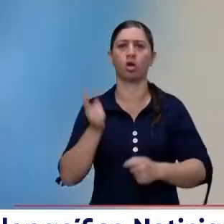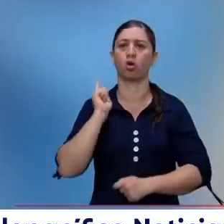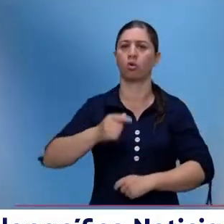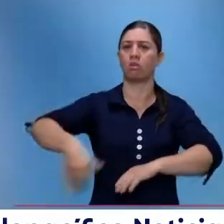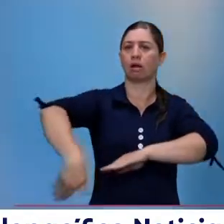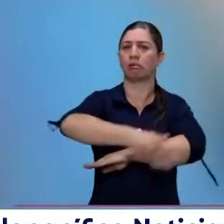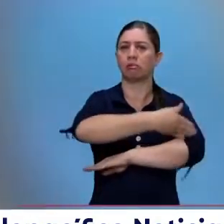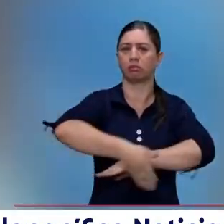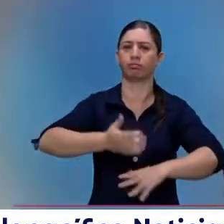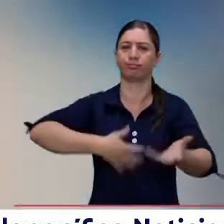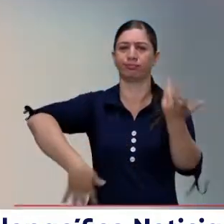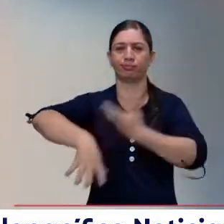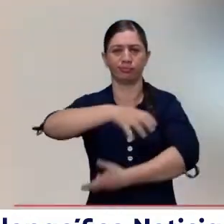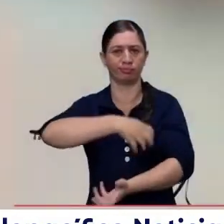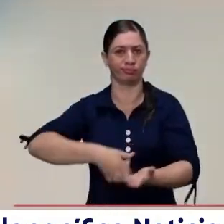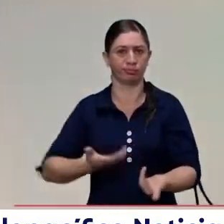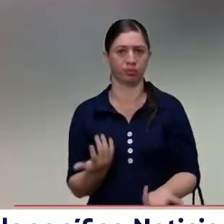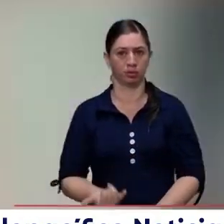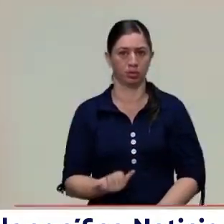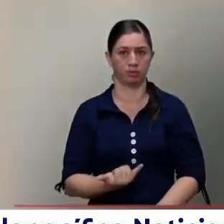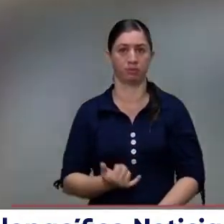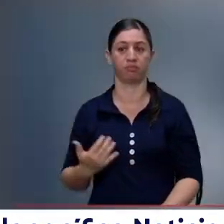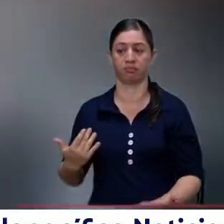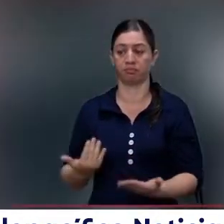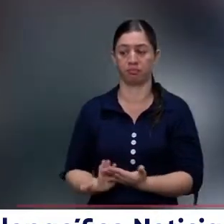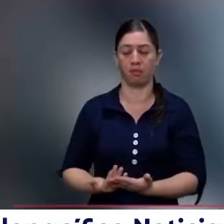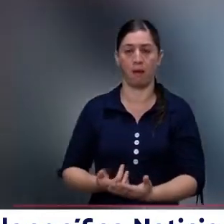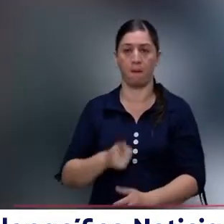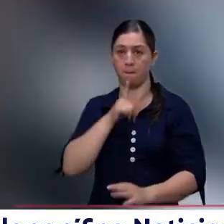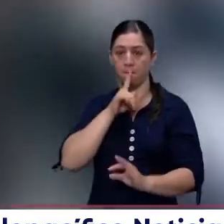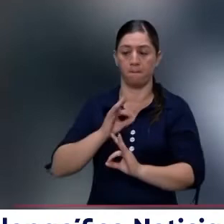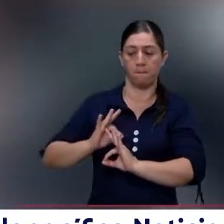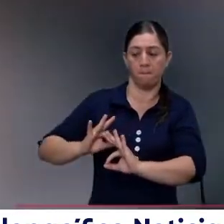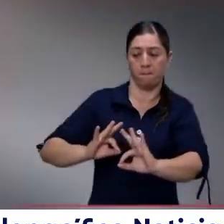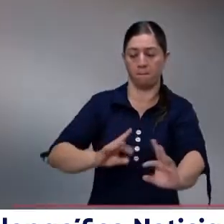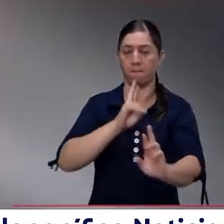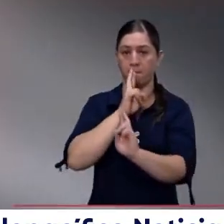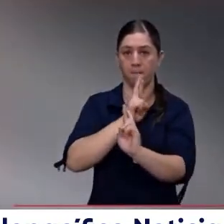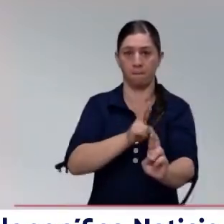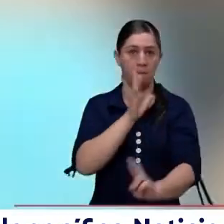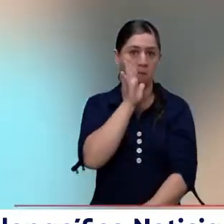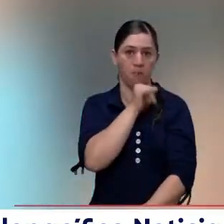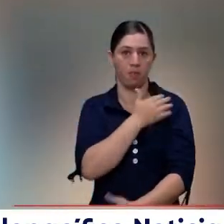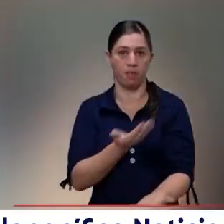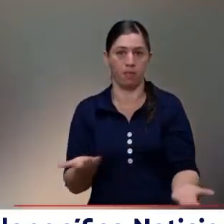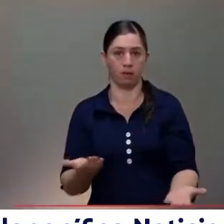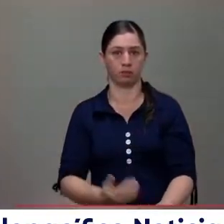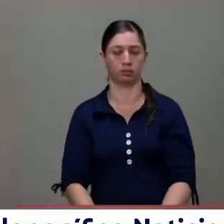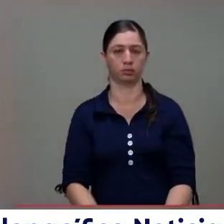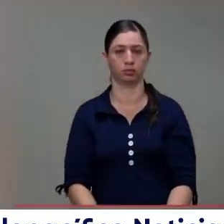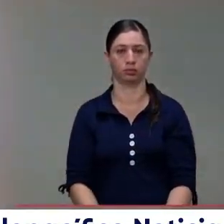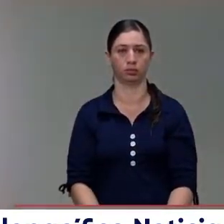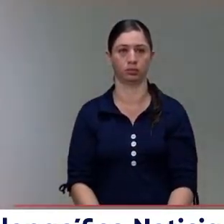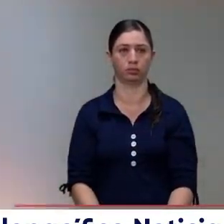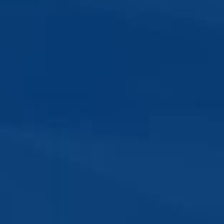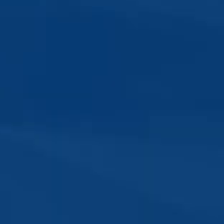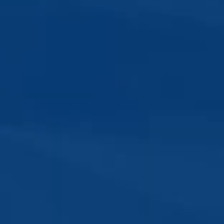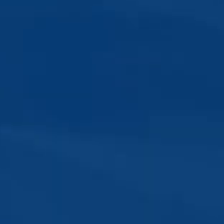en que se encuentran las vías de la ciudad, pero hasta el momento no hemos recibido respuesta de ninguna de las dependencias.